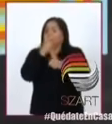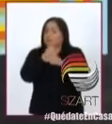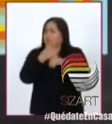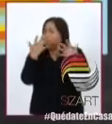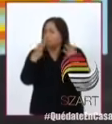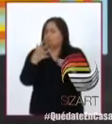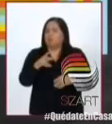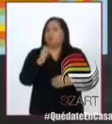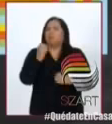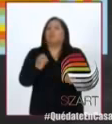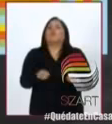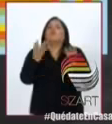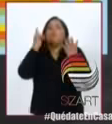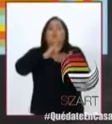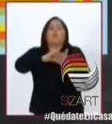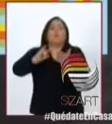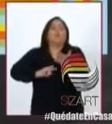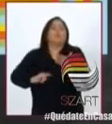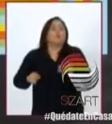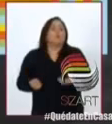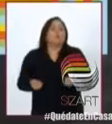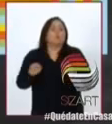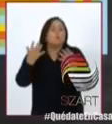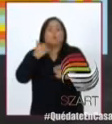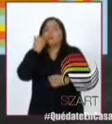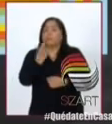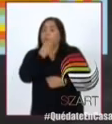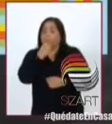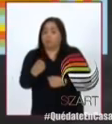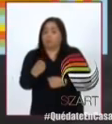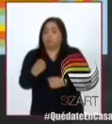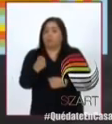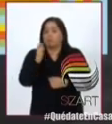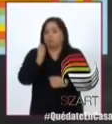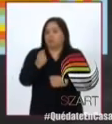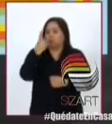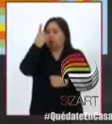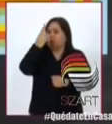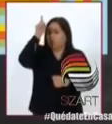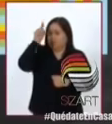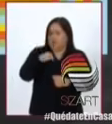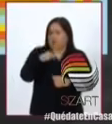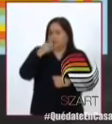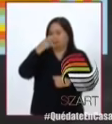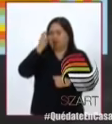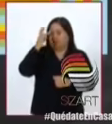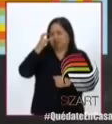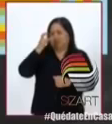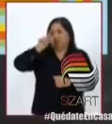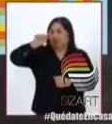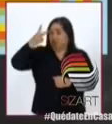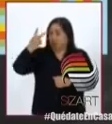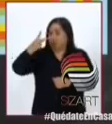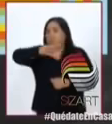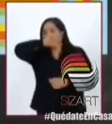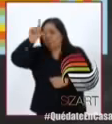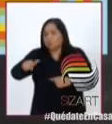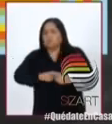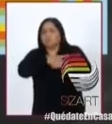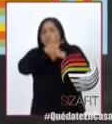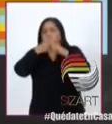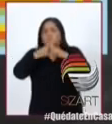calculamos cuántas estampas pegó. Es decir, obtenemos un tercio de 72 y luego lo